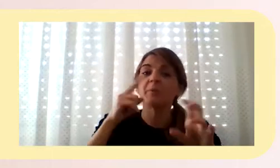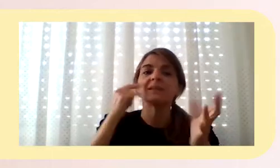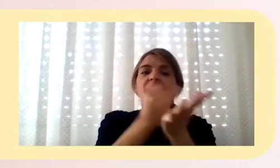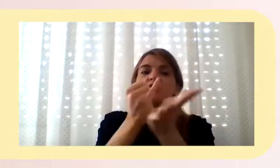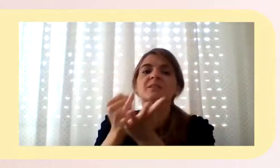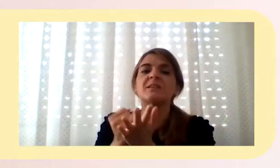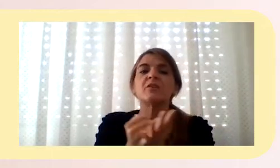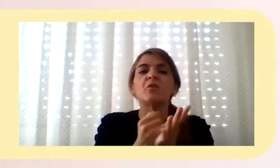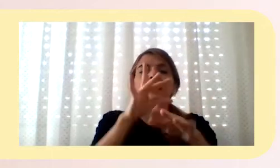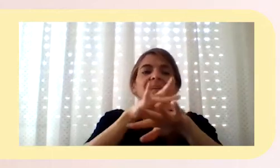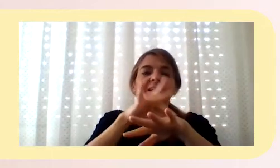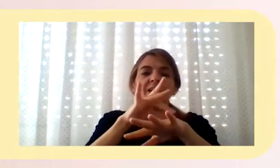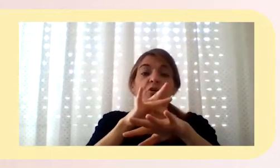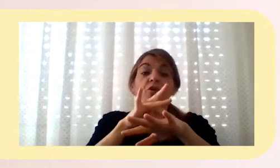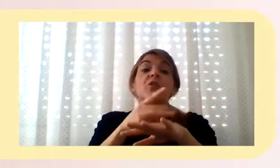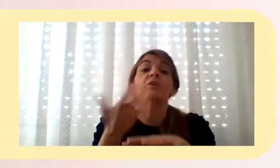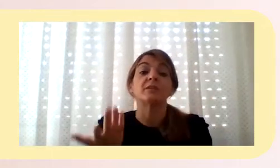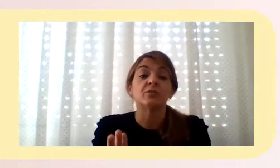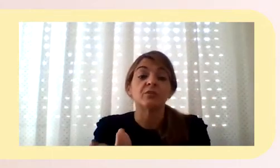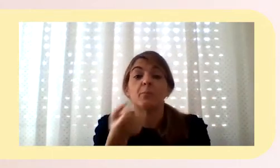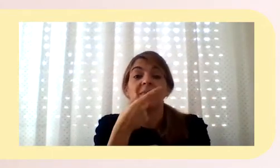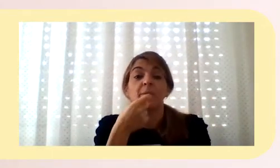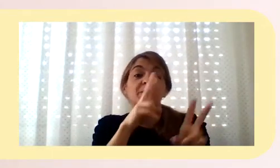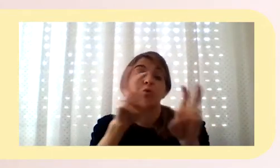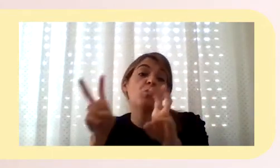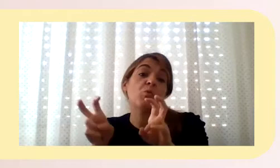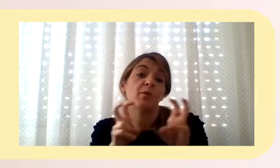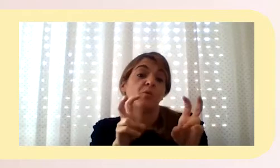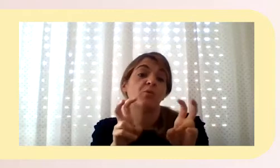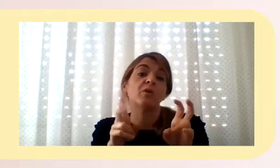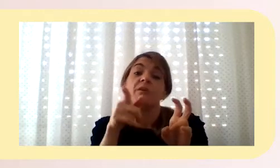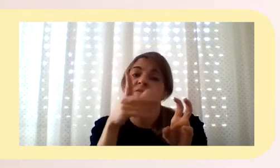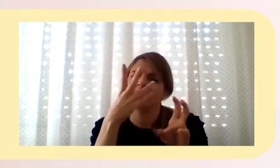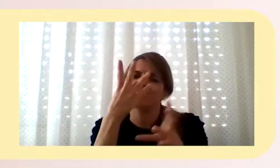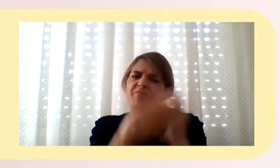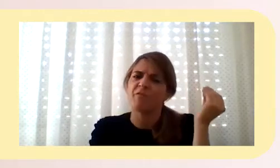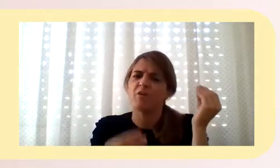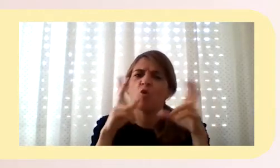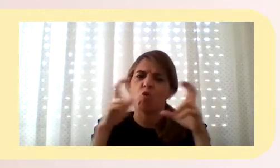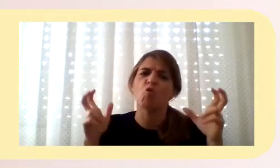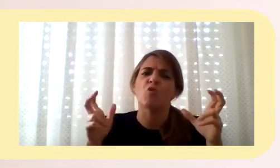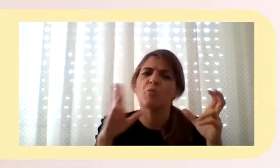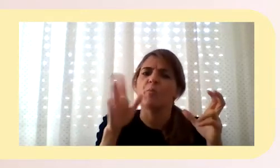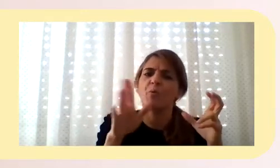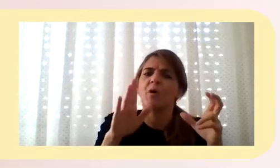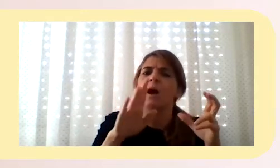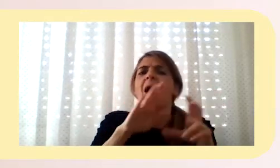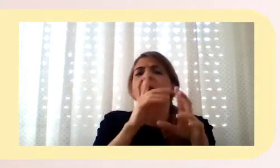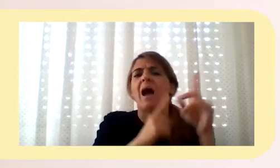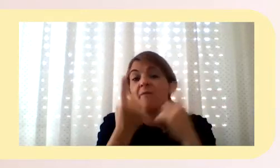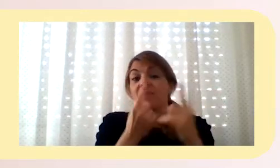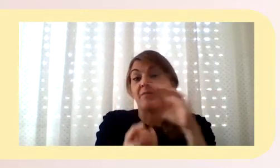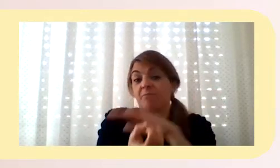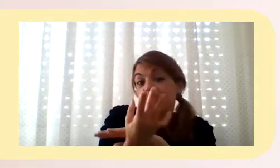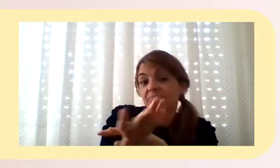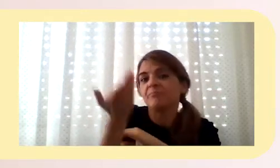nuevos medicamentos, lo que ha causado, como señalaba anteriormente, graves errores en el tratamiento de las enfermedades, provocando en algunas situaciones incluso